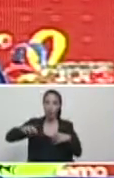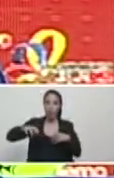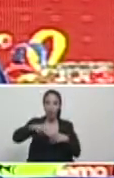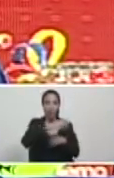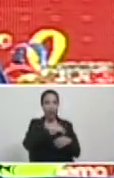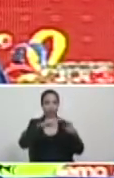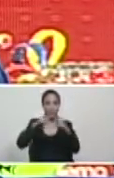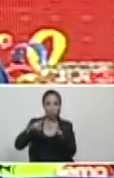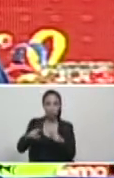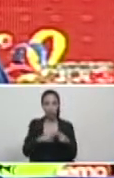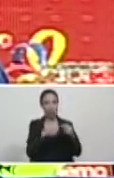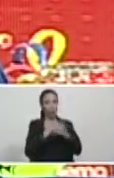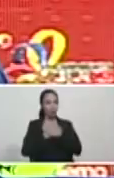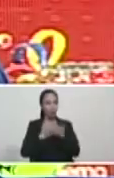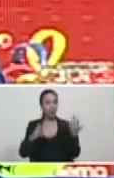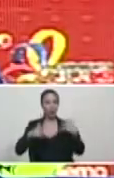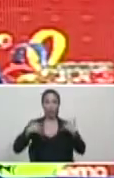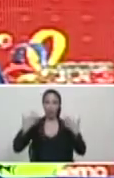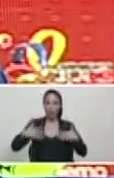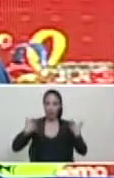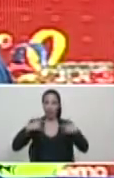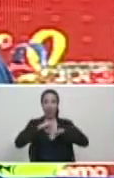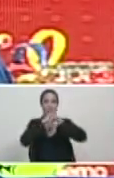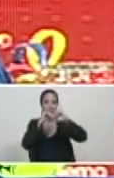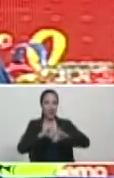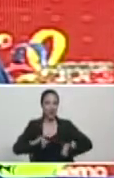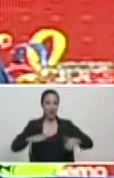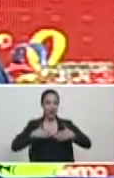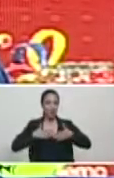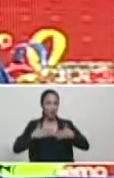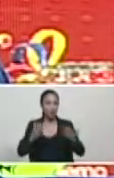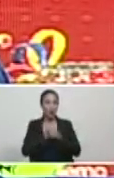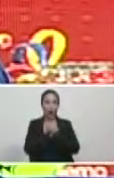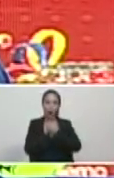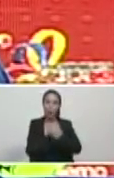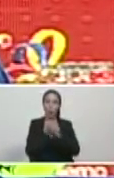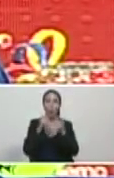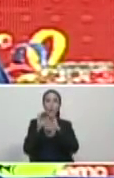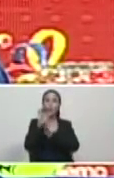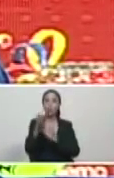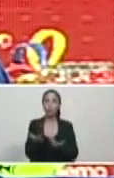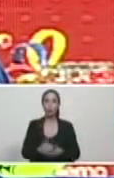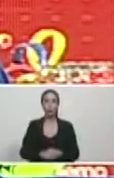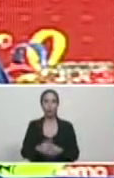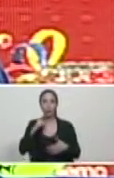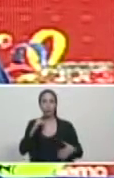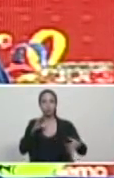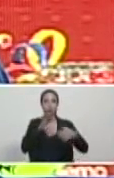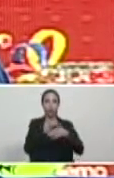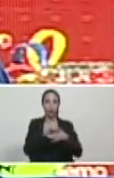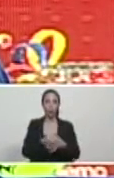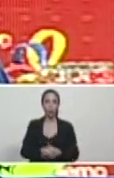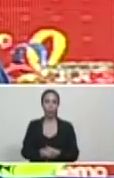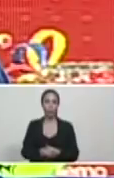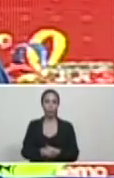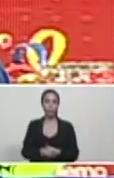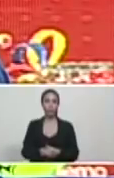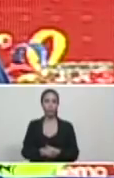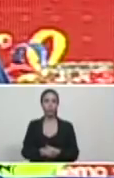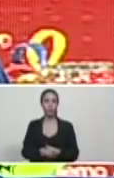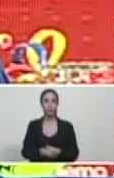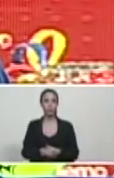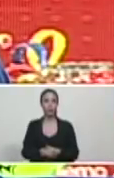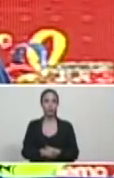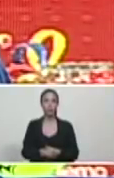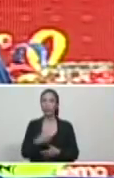un mensaje de felicidad, de alegría, de amor, de esperanza, de futuro, de unión nacional. Cuente